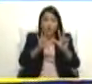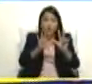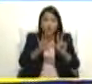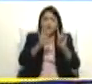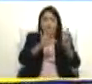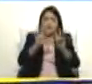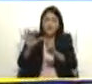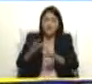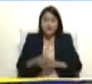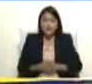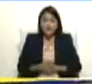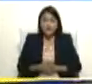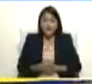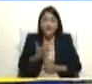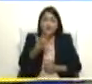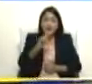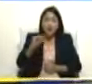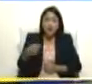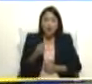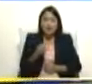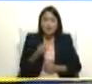380.877, con un